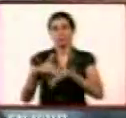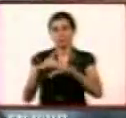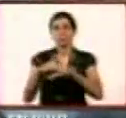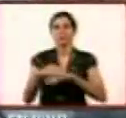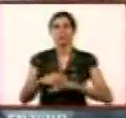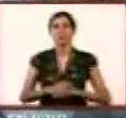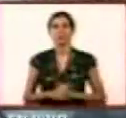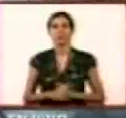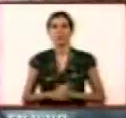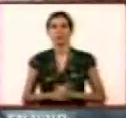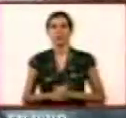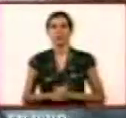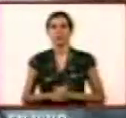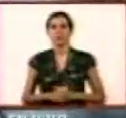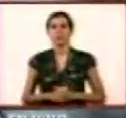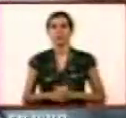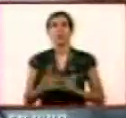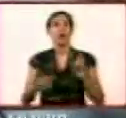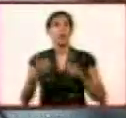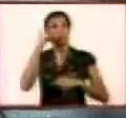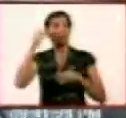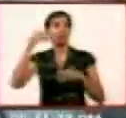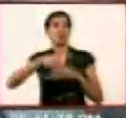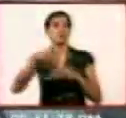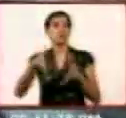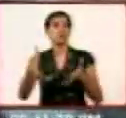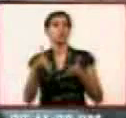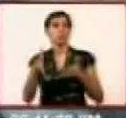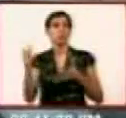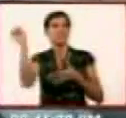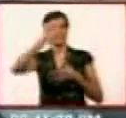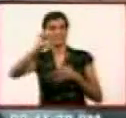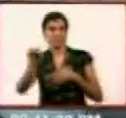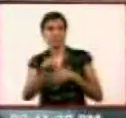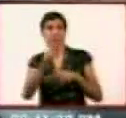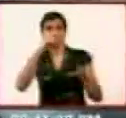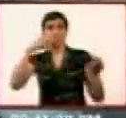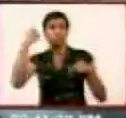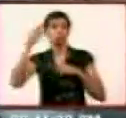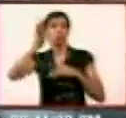por. algún día ganaremos elecciones generales aquí en los años que están por venir con ese porcentaje